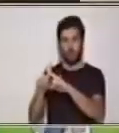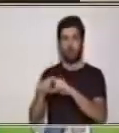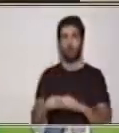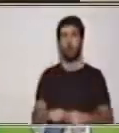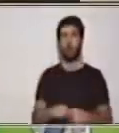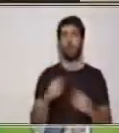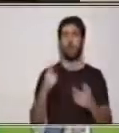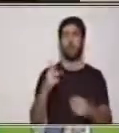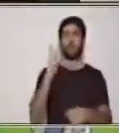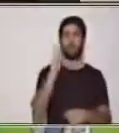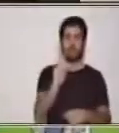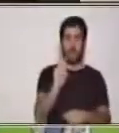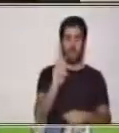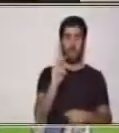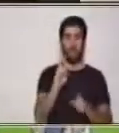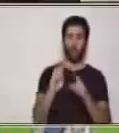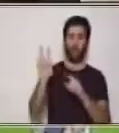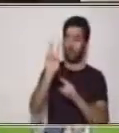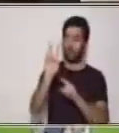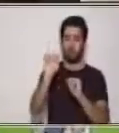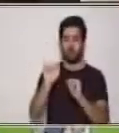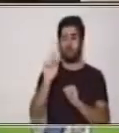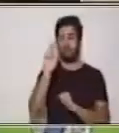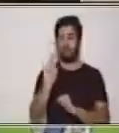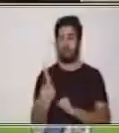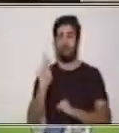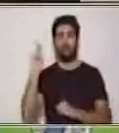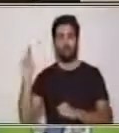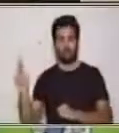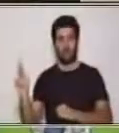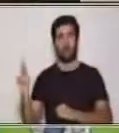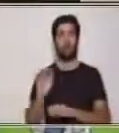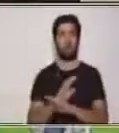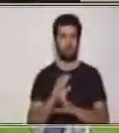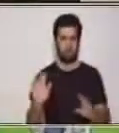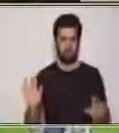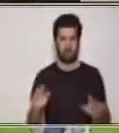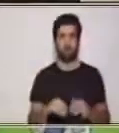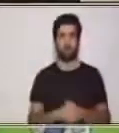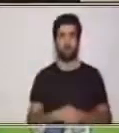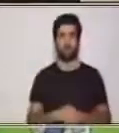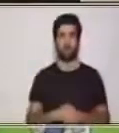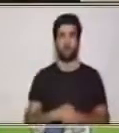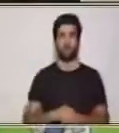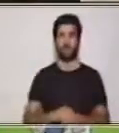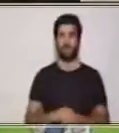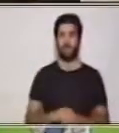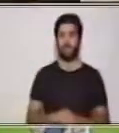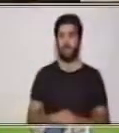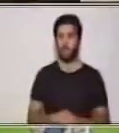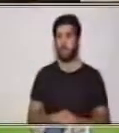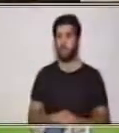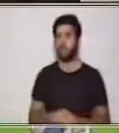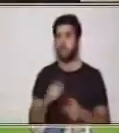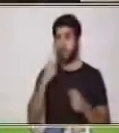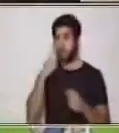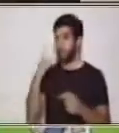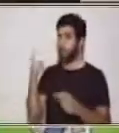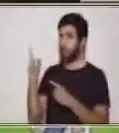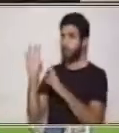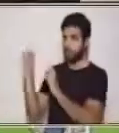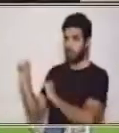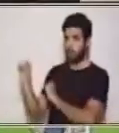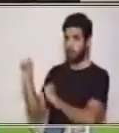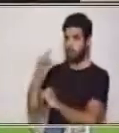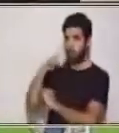Y y cuadrado lo descomponemos en y por Y. Y ahora, para